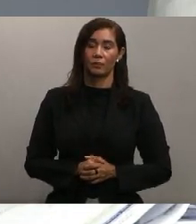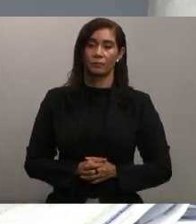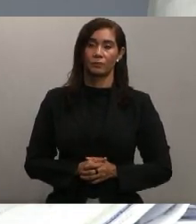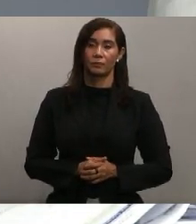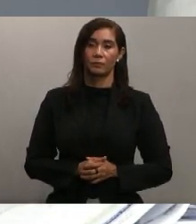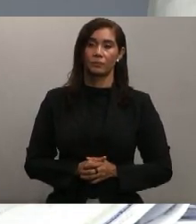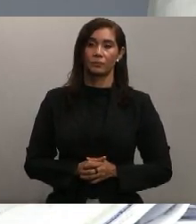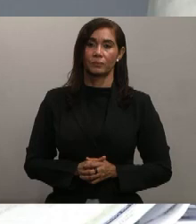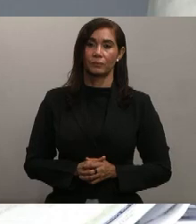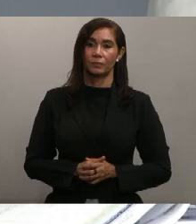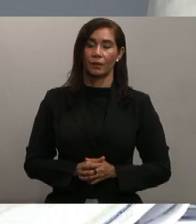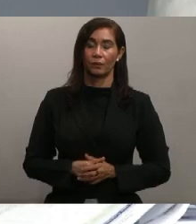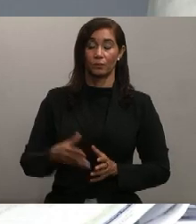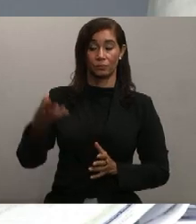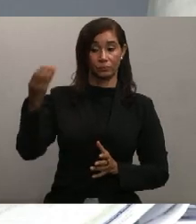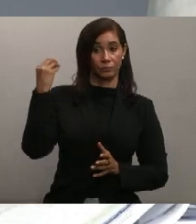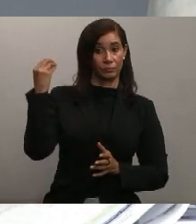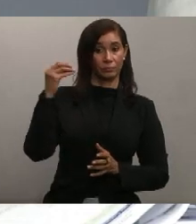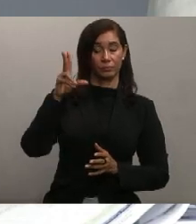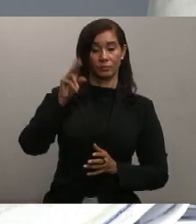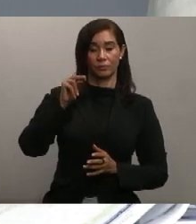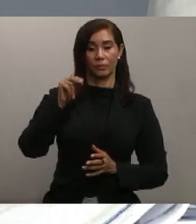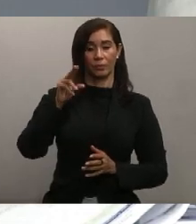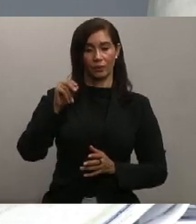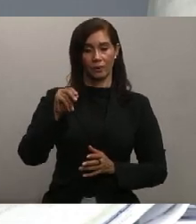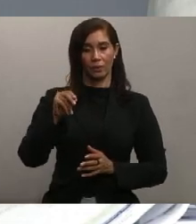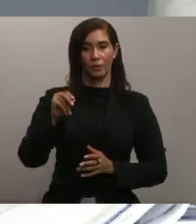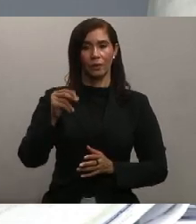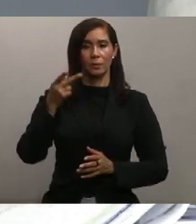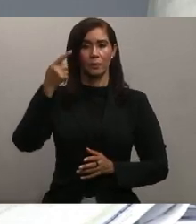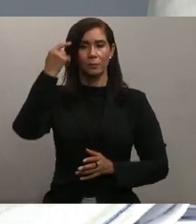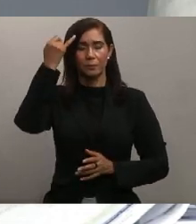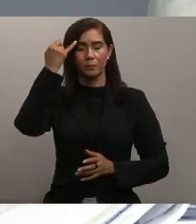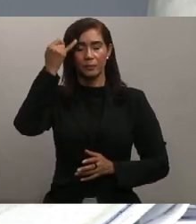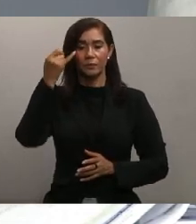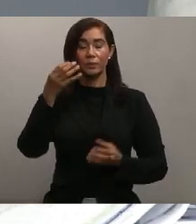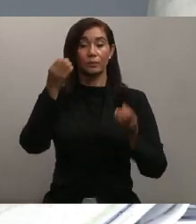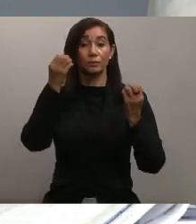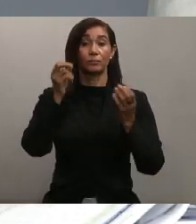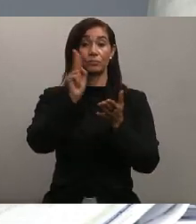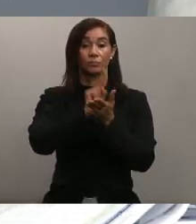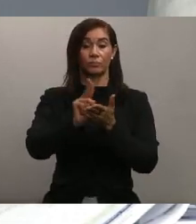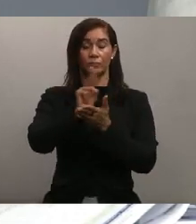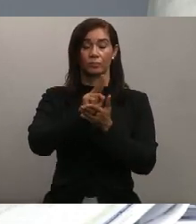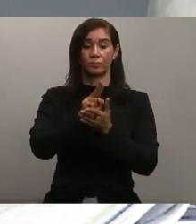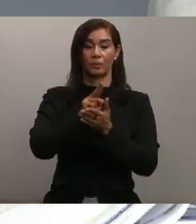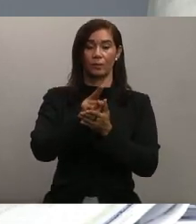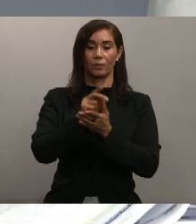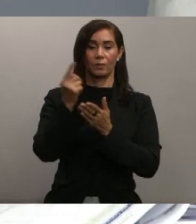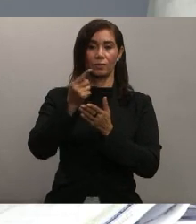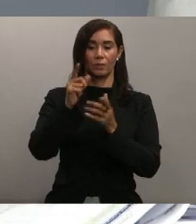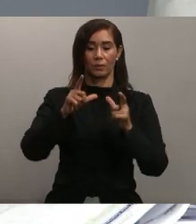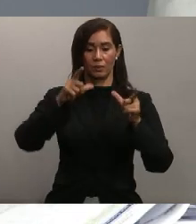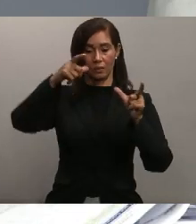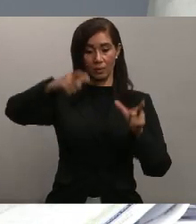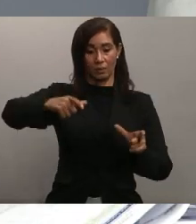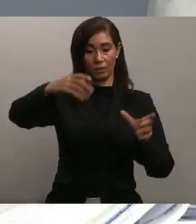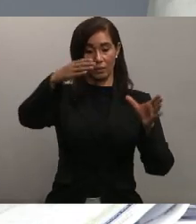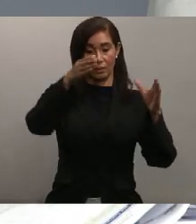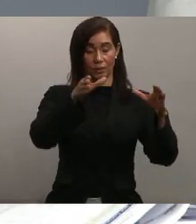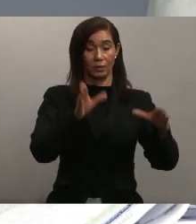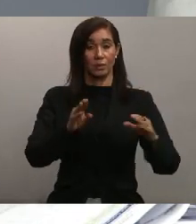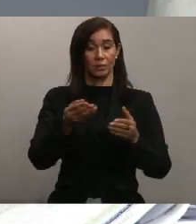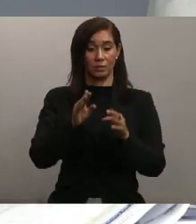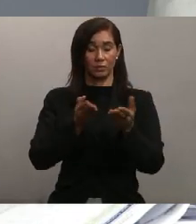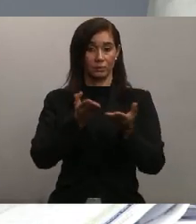no tomar en cuenta esas donaciones. Por eso siempre hemos dicho que si las donaciones se entregan al Servicio Nacional de